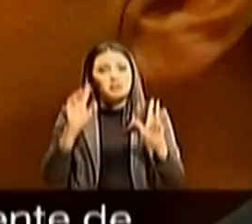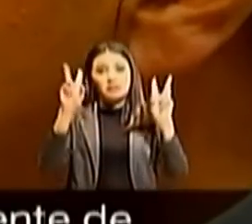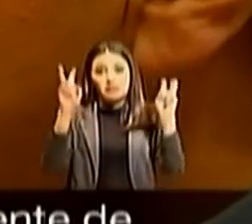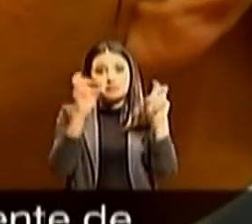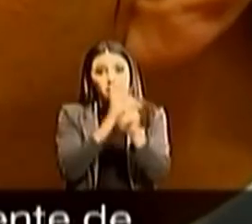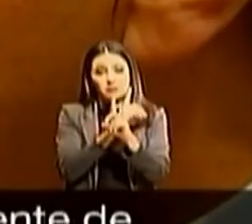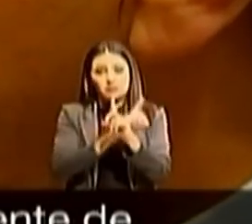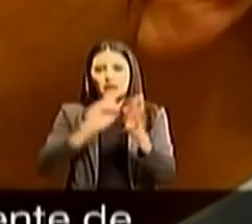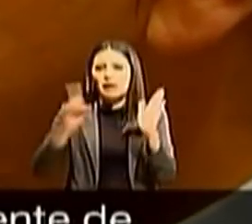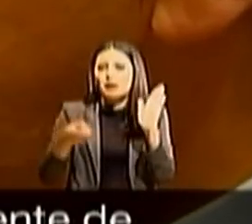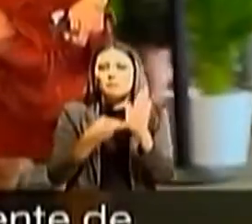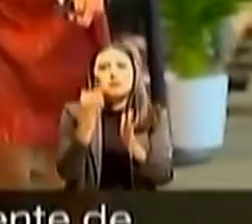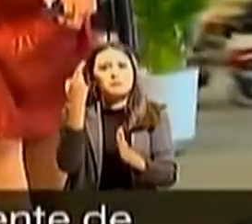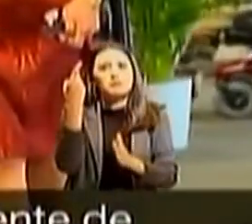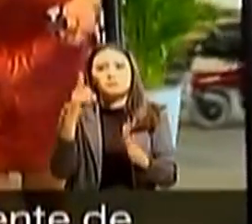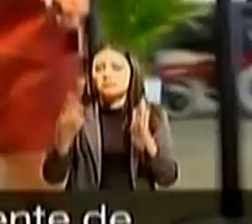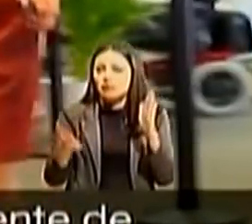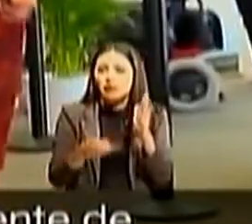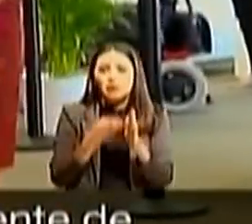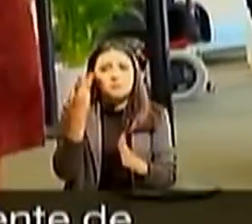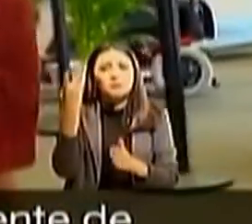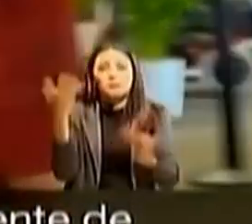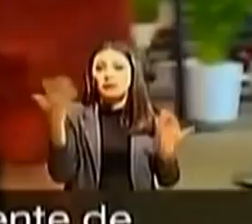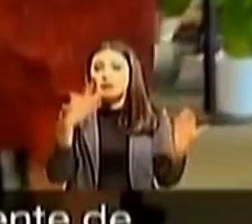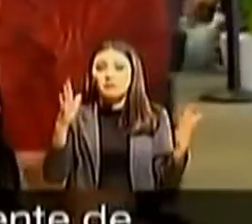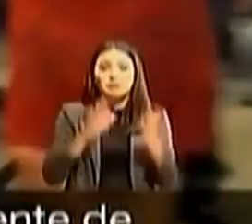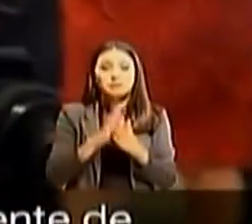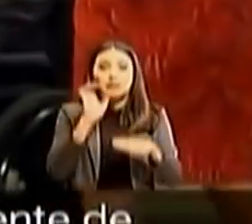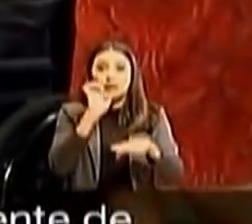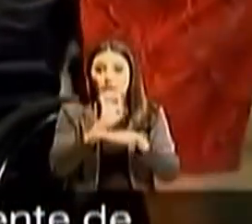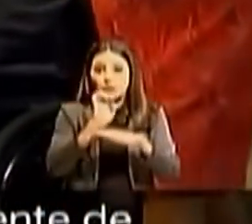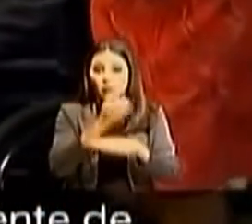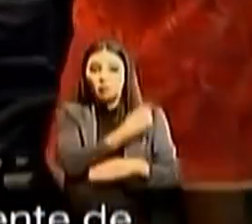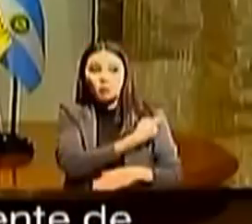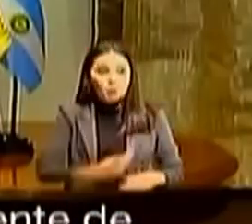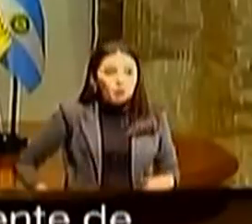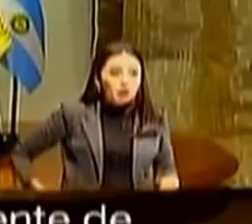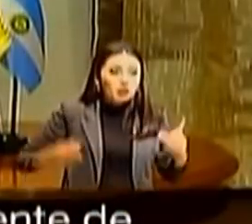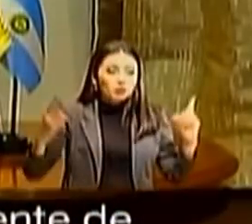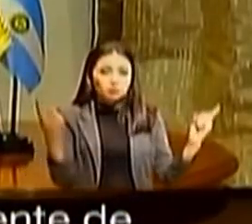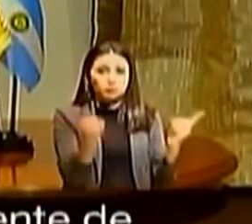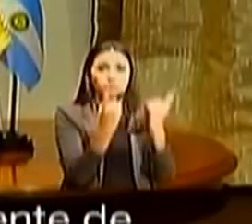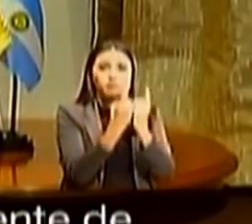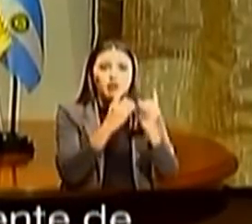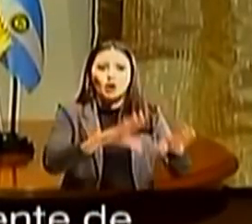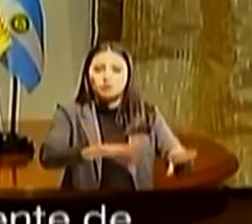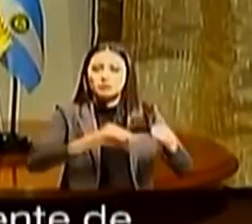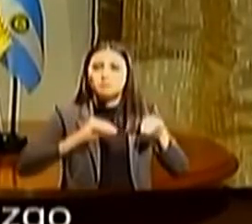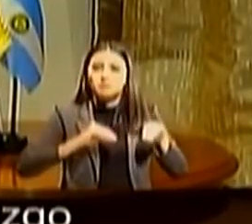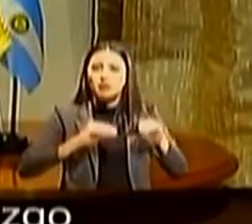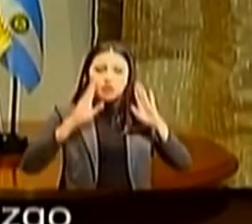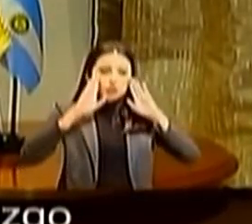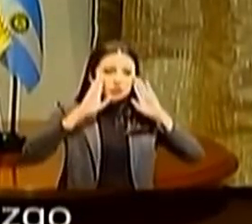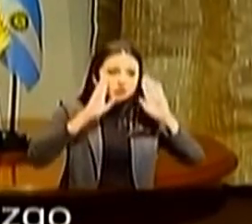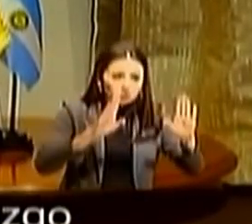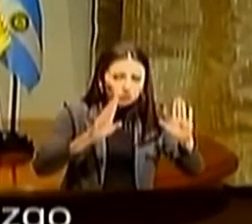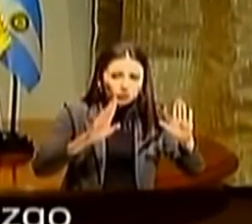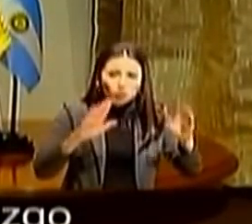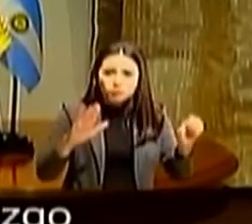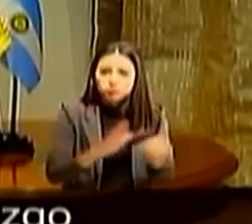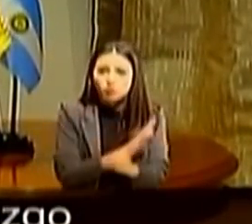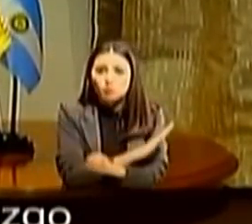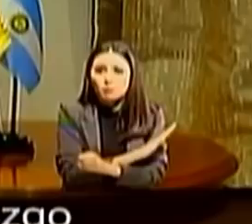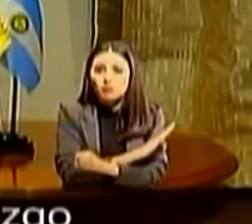discapacidad. Es la primera vez con el presidente Ecuador que hay una toma de conciencia y además una toma